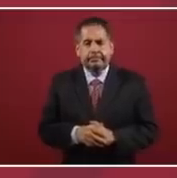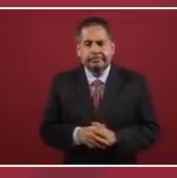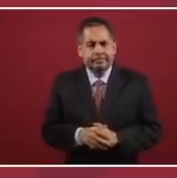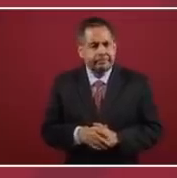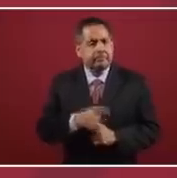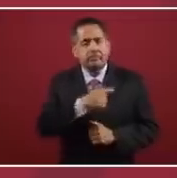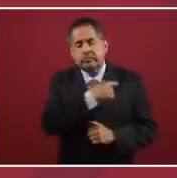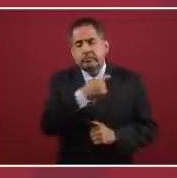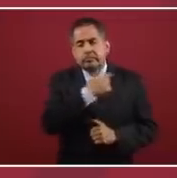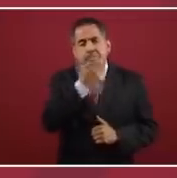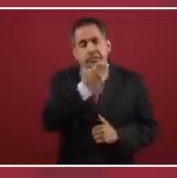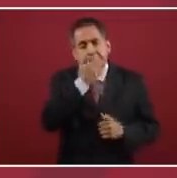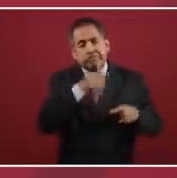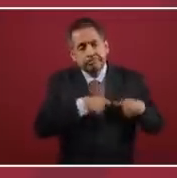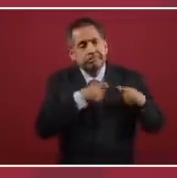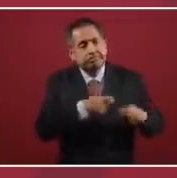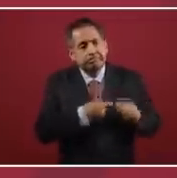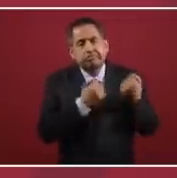inercias.